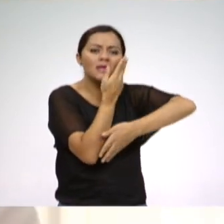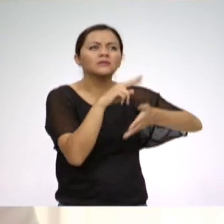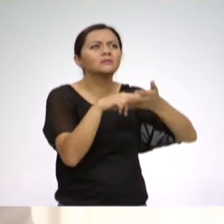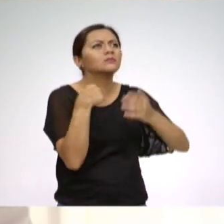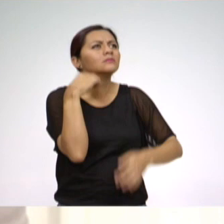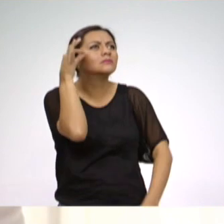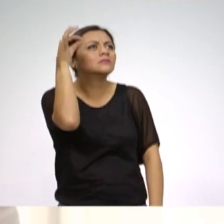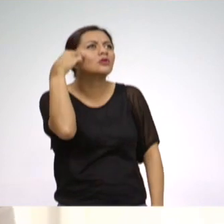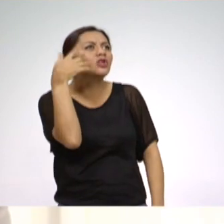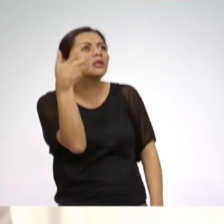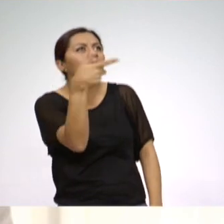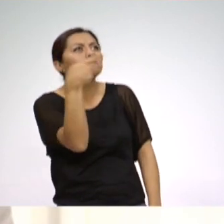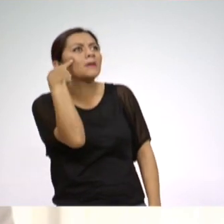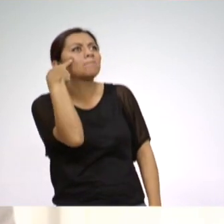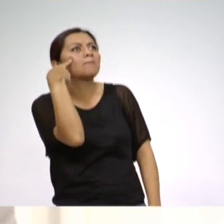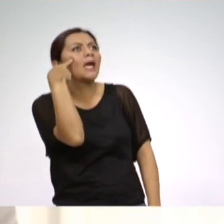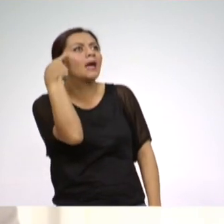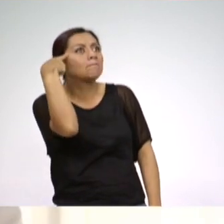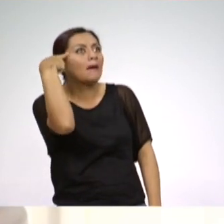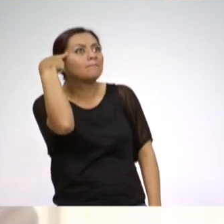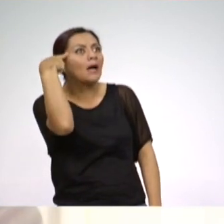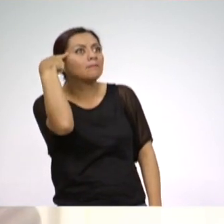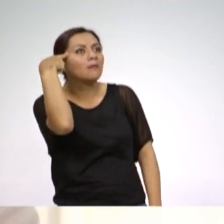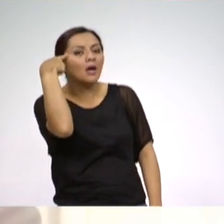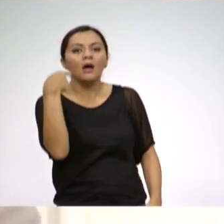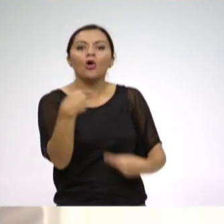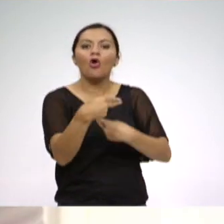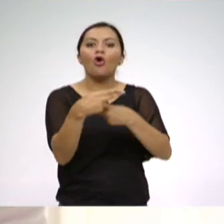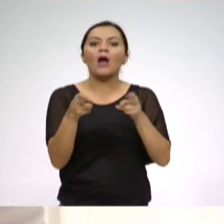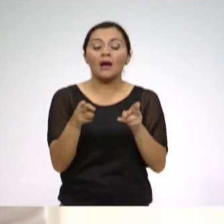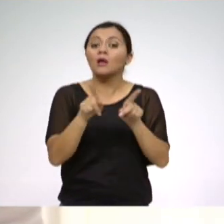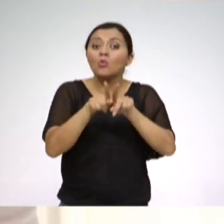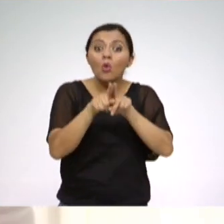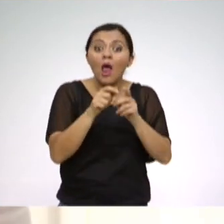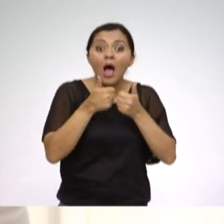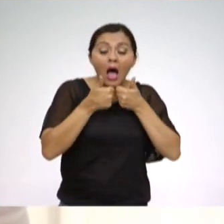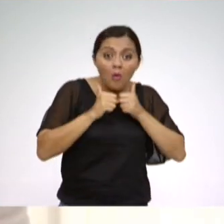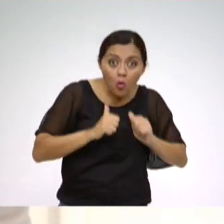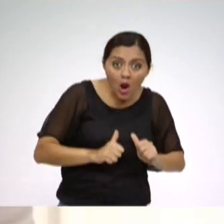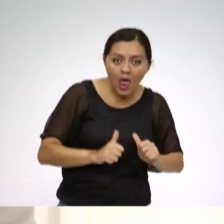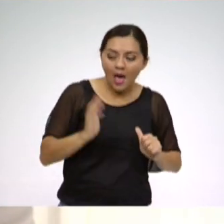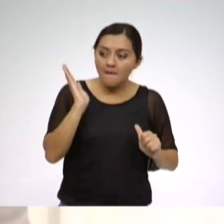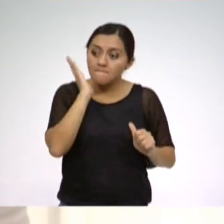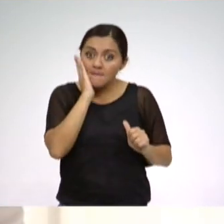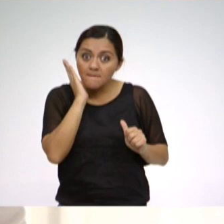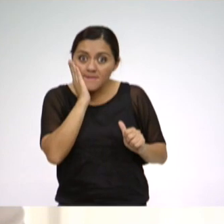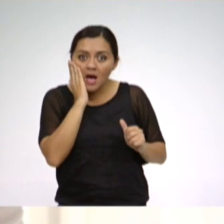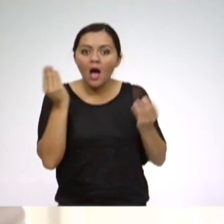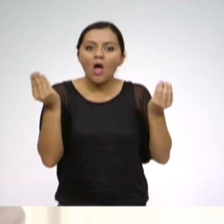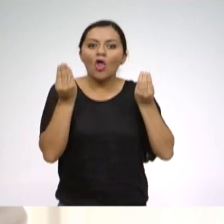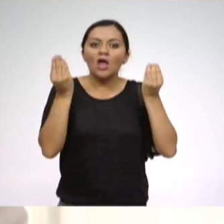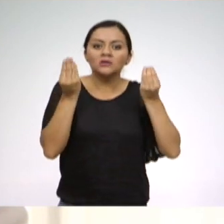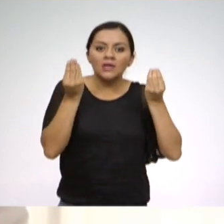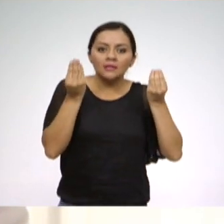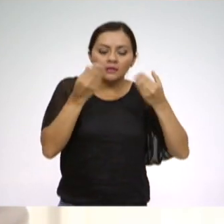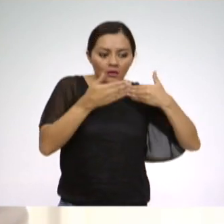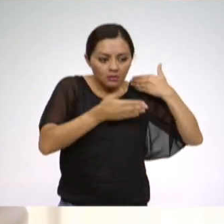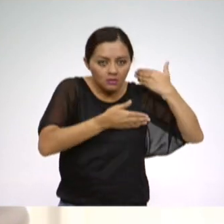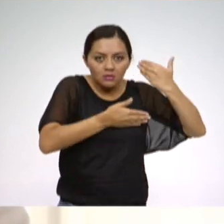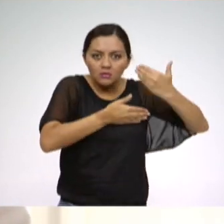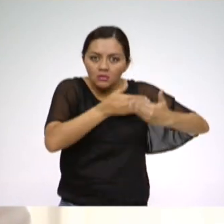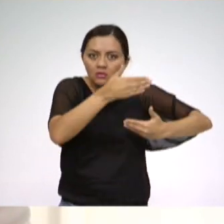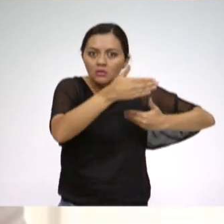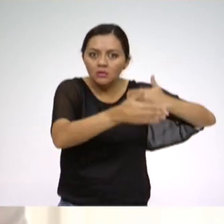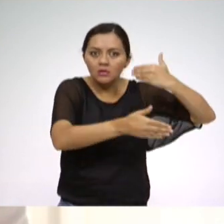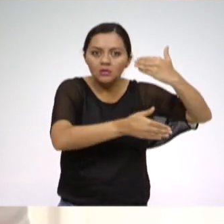y normatizado. Es decir, tenemos hogares en donde desde la abuela, la madre, han sido madres adolescentes. Entonces hay muchas